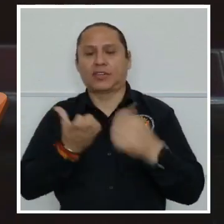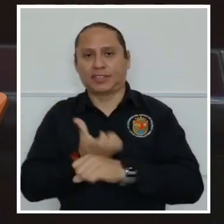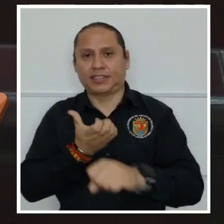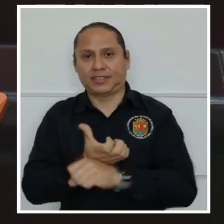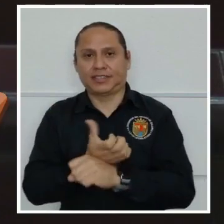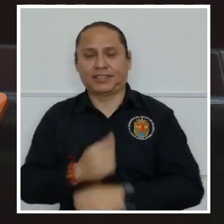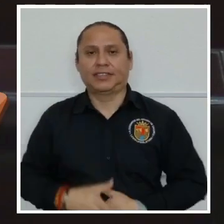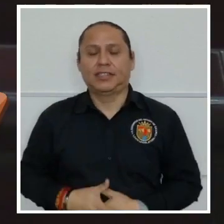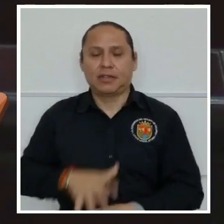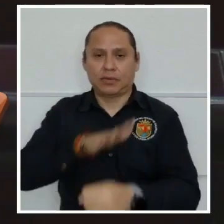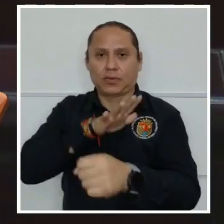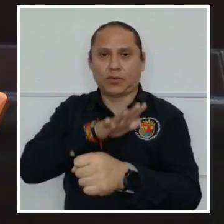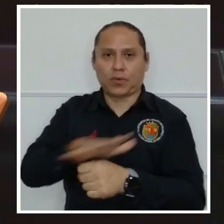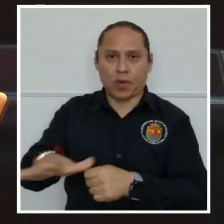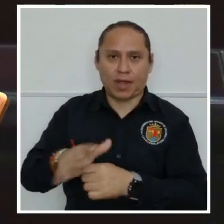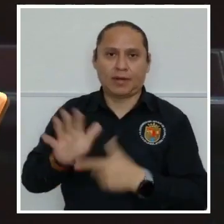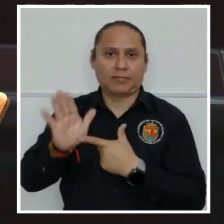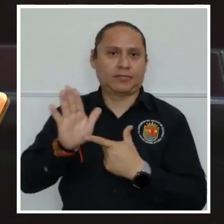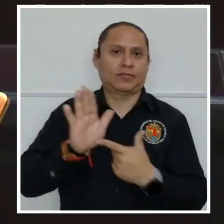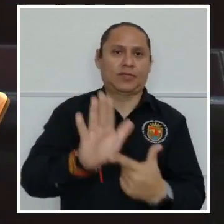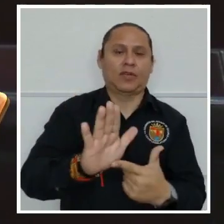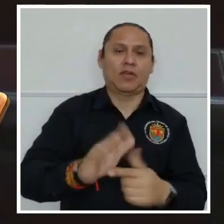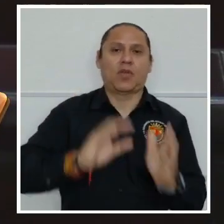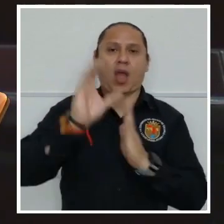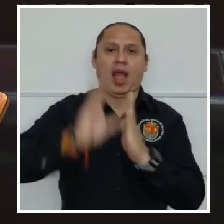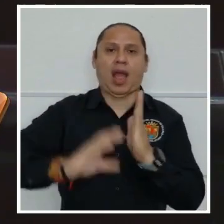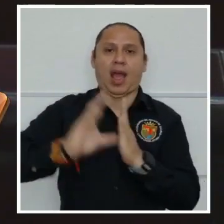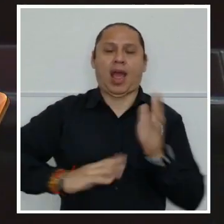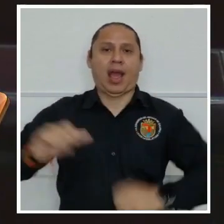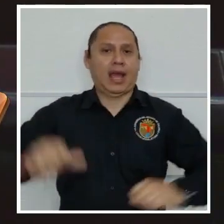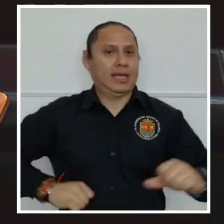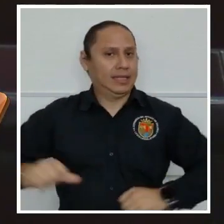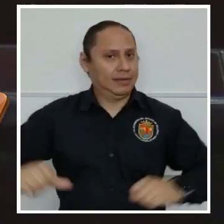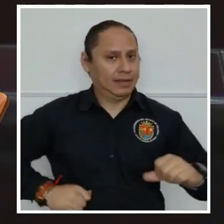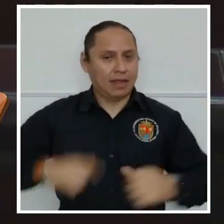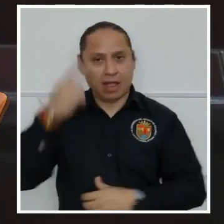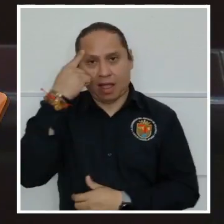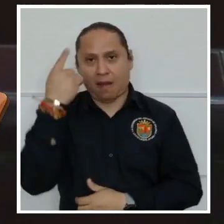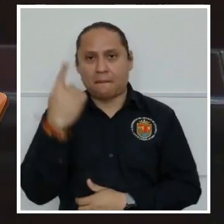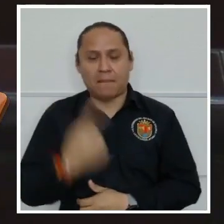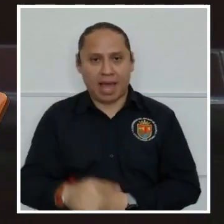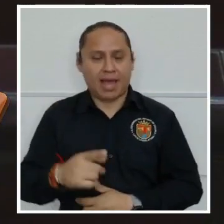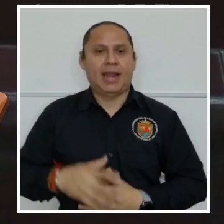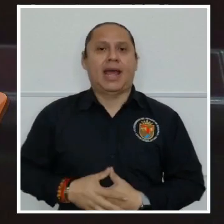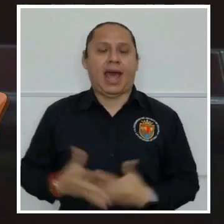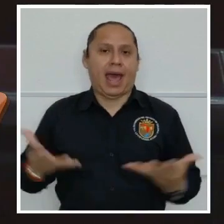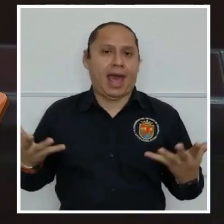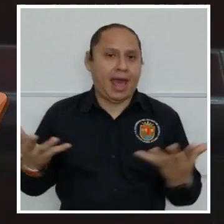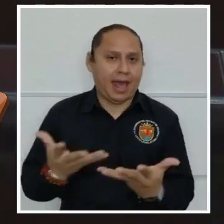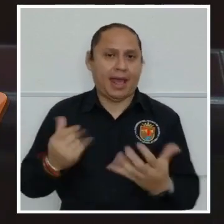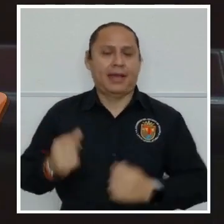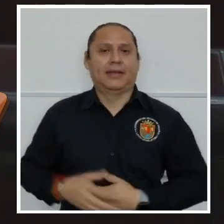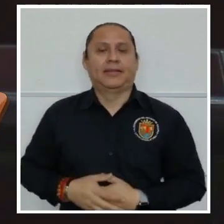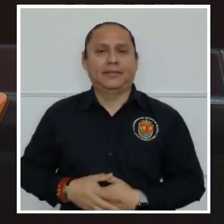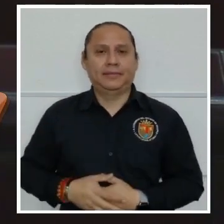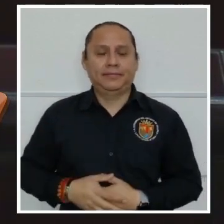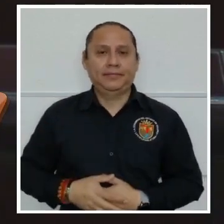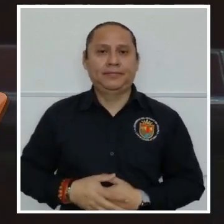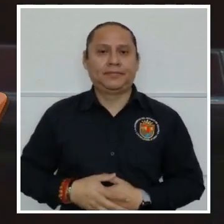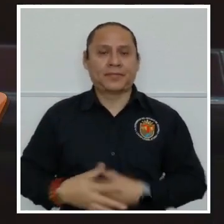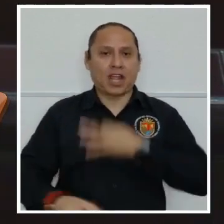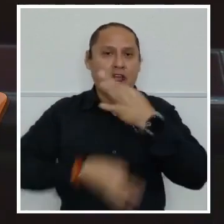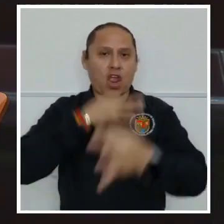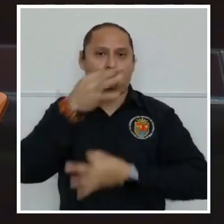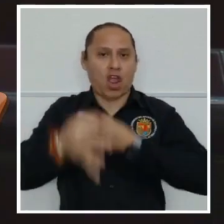Legislativo, mediante el cual proponen el calendario de actividades para efectos de llevar a cabo la glosa